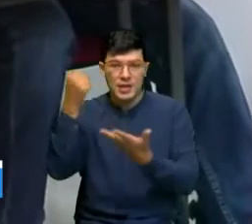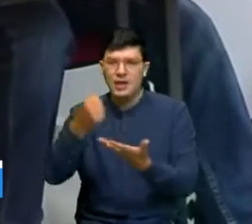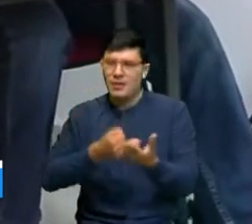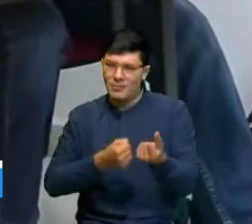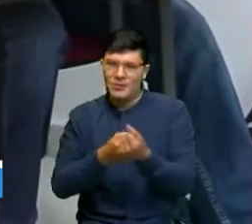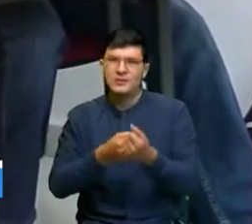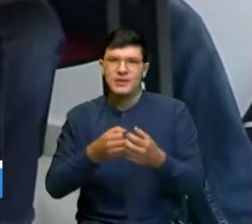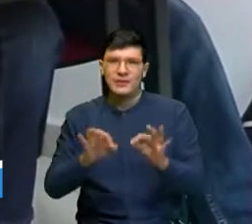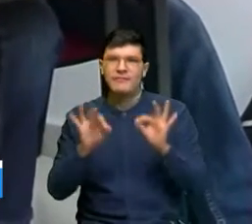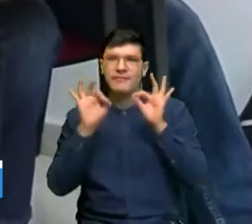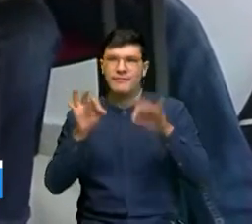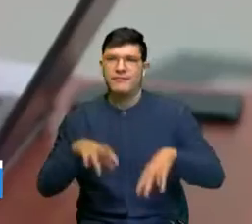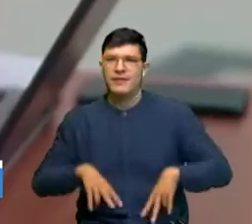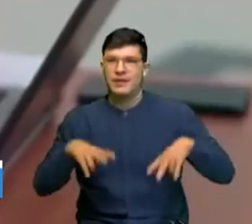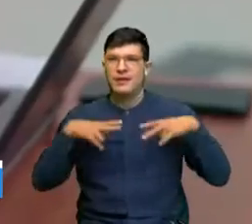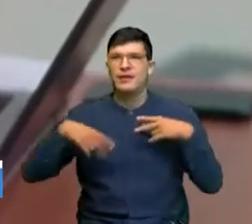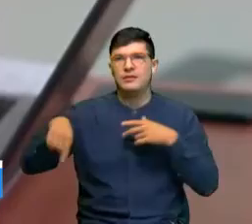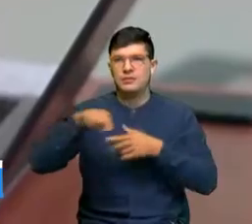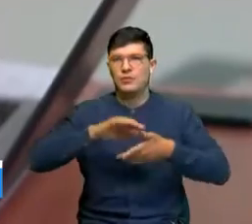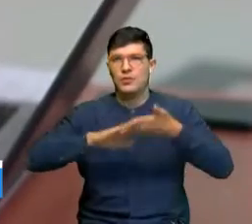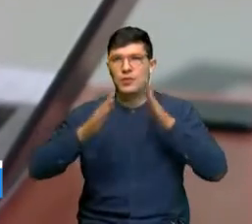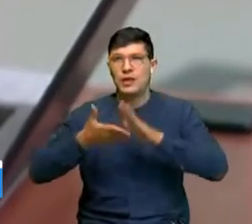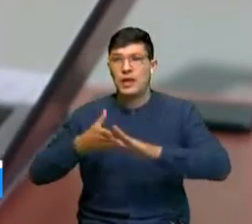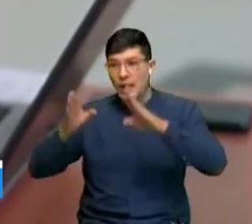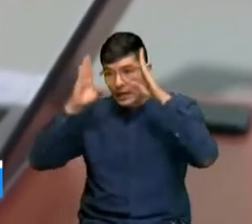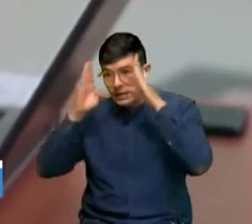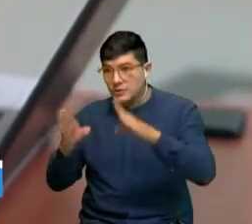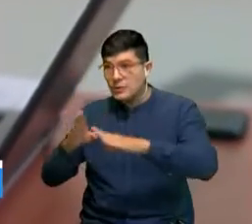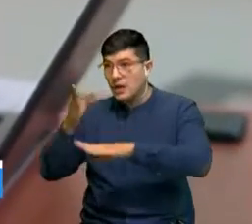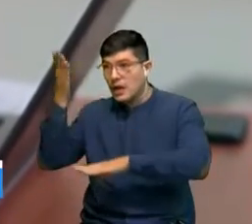y permitirá atender emergencias que quedaron en los planes de acción